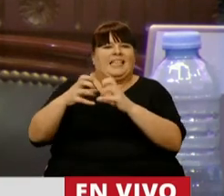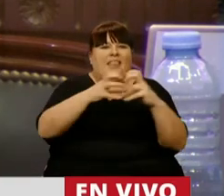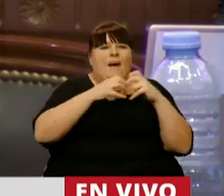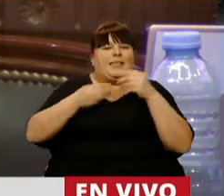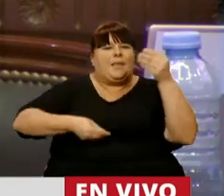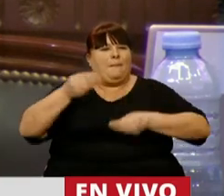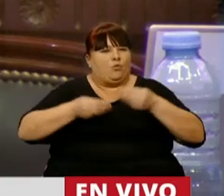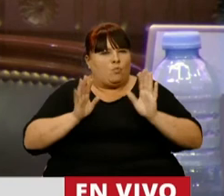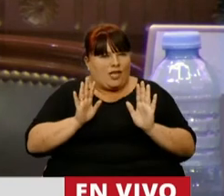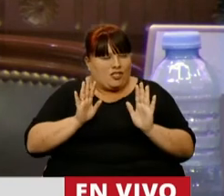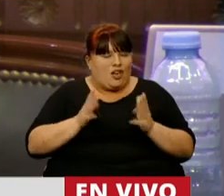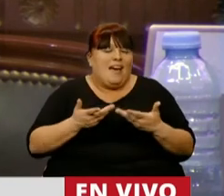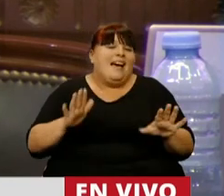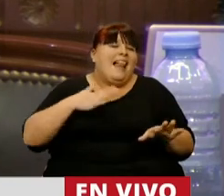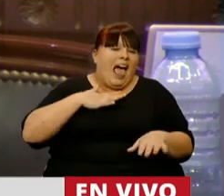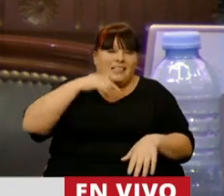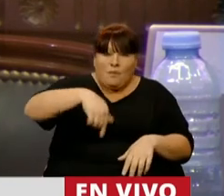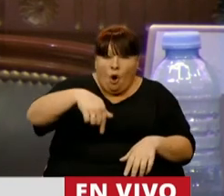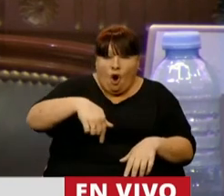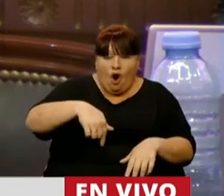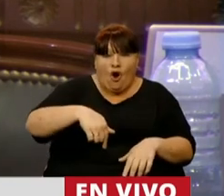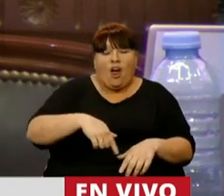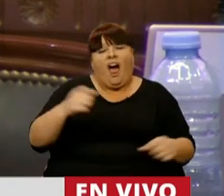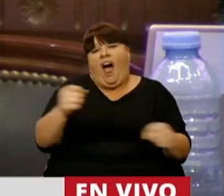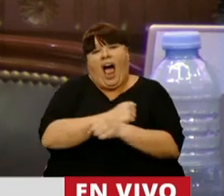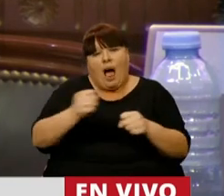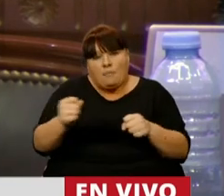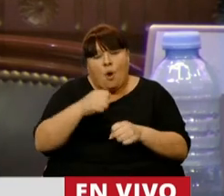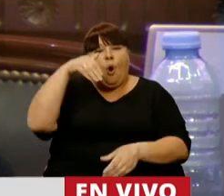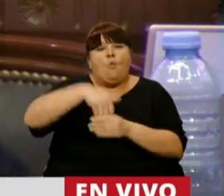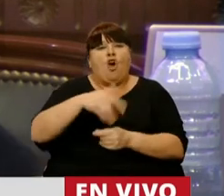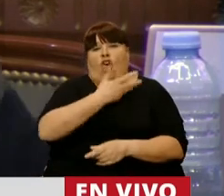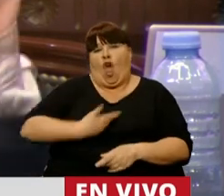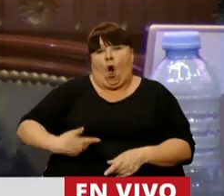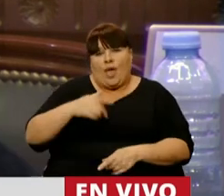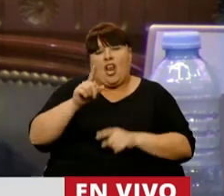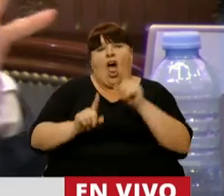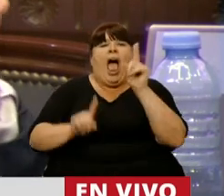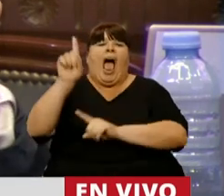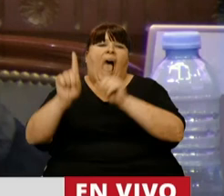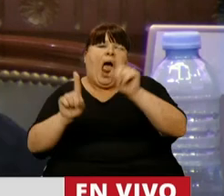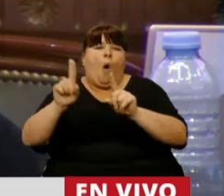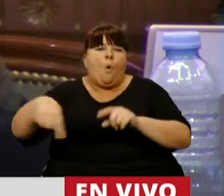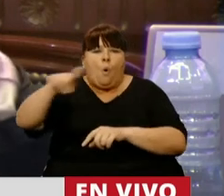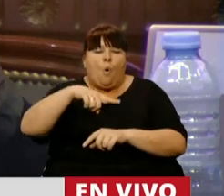este presupuesto, que lamentablemente hoy va a salir con los votos del oficialismo y algún